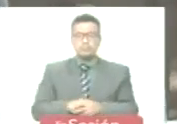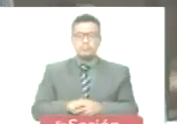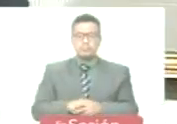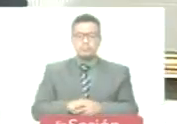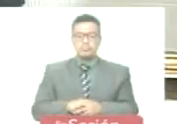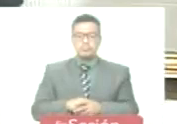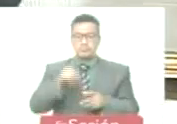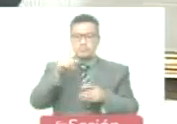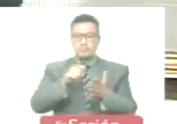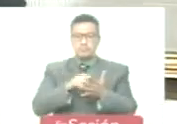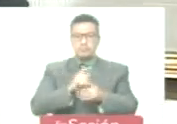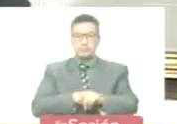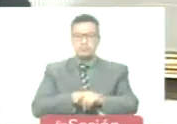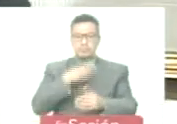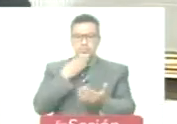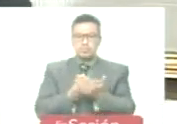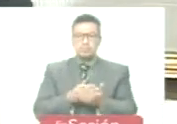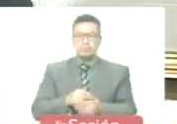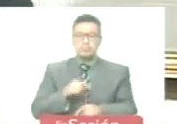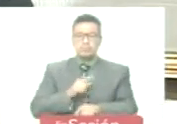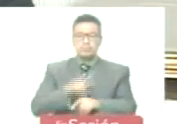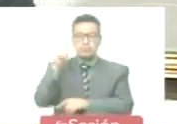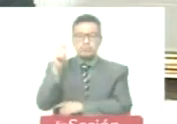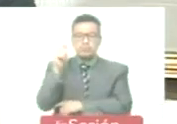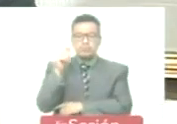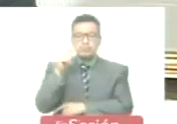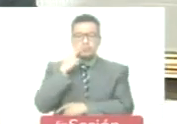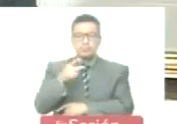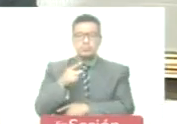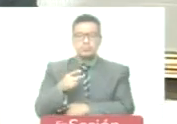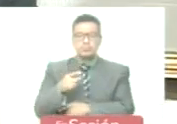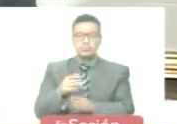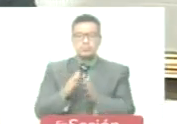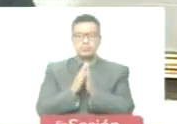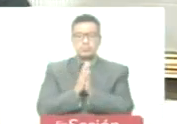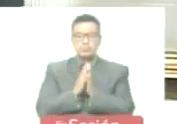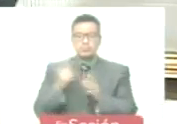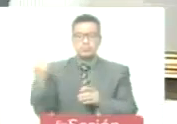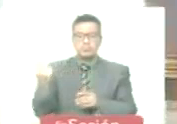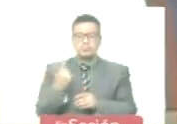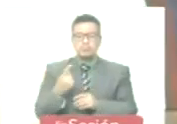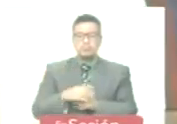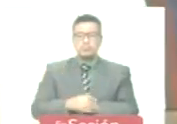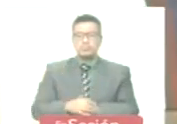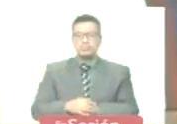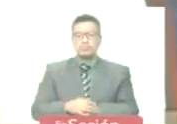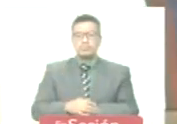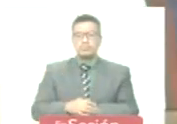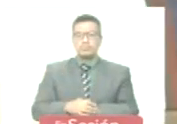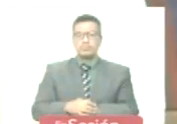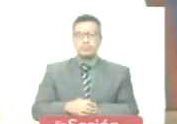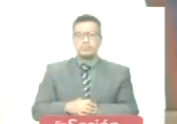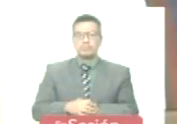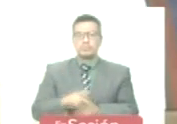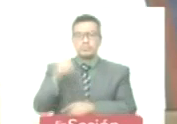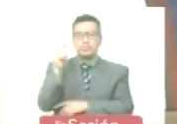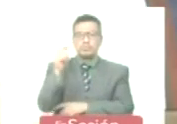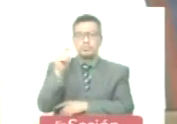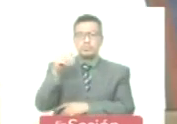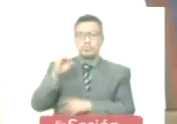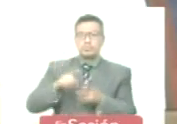Deme un minuto, diputado. Muchas gracias. Diputada Desiree Santos, suba, por favor. Diputado Carreño,